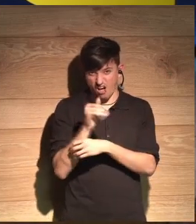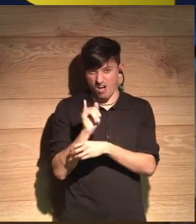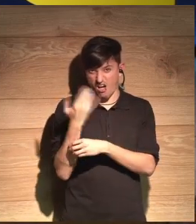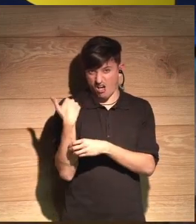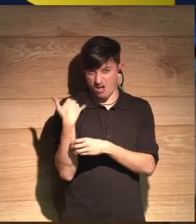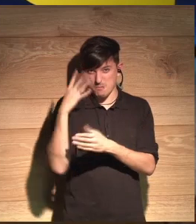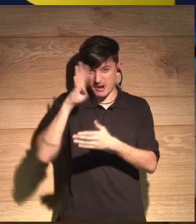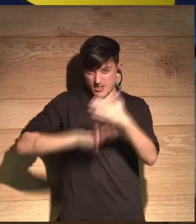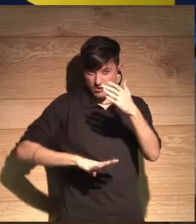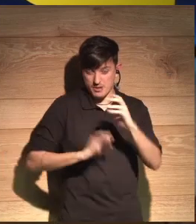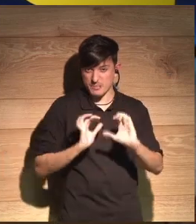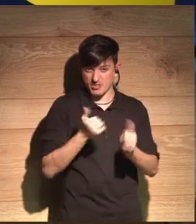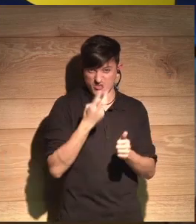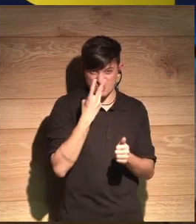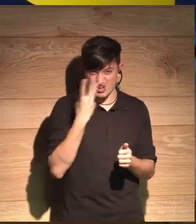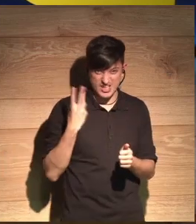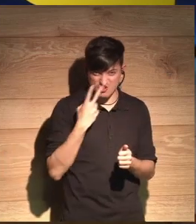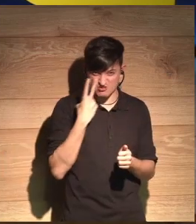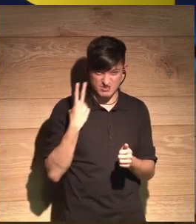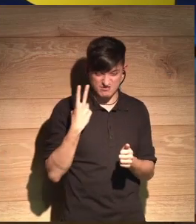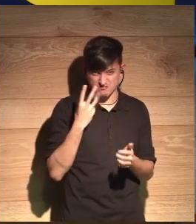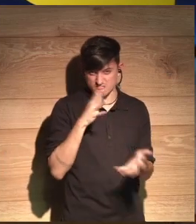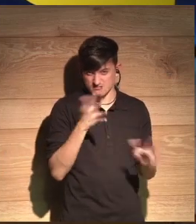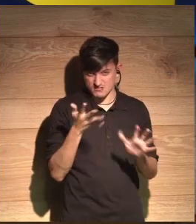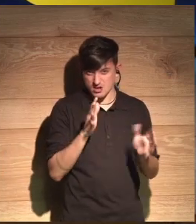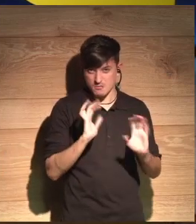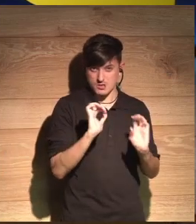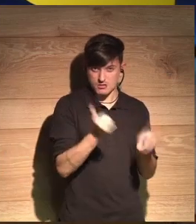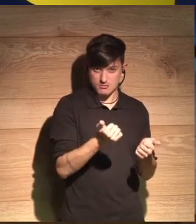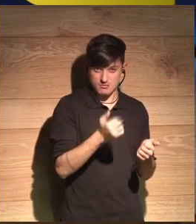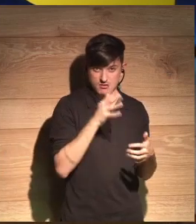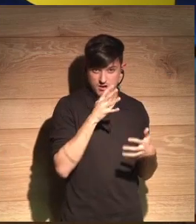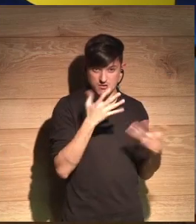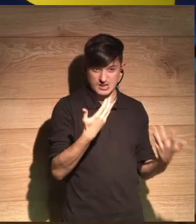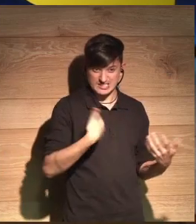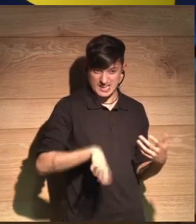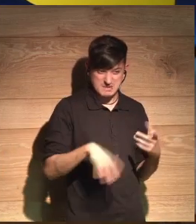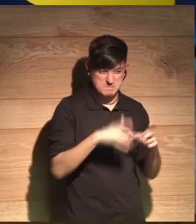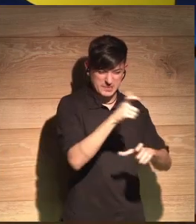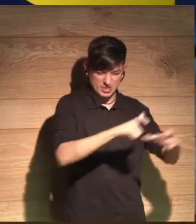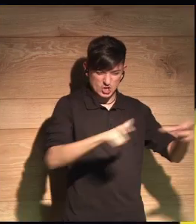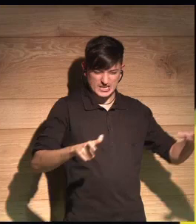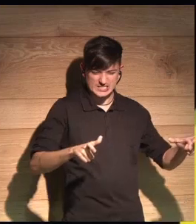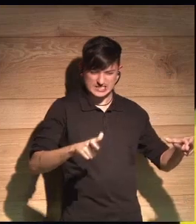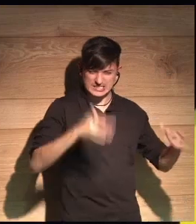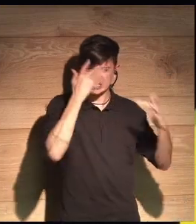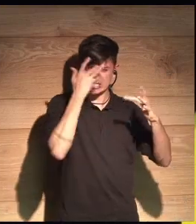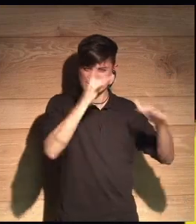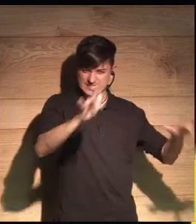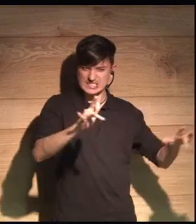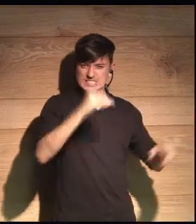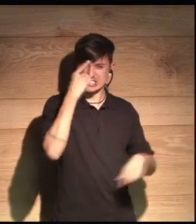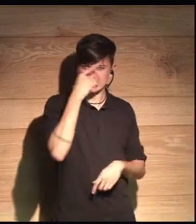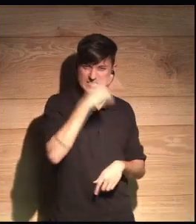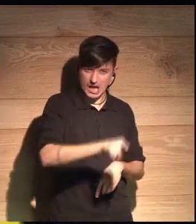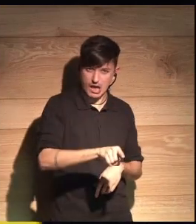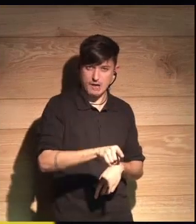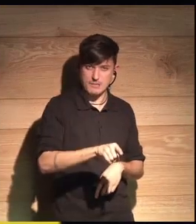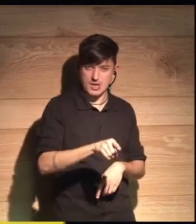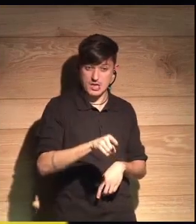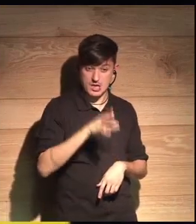empezó hace dos o tres años ahora ya más y más gente está enterada lo sabe han entrado